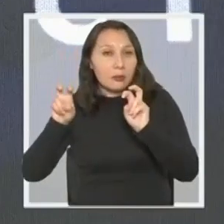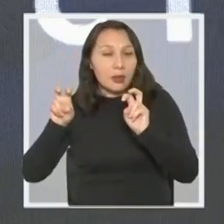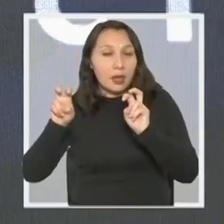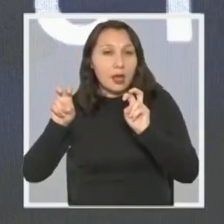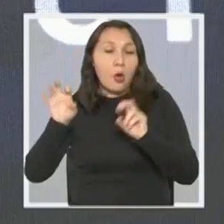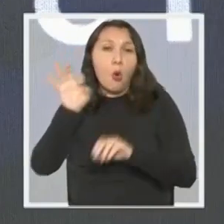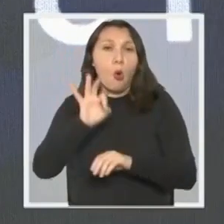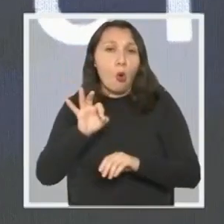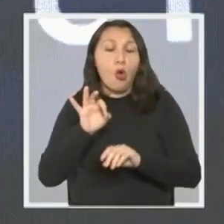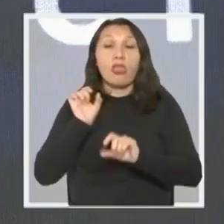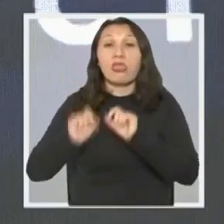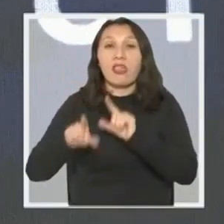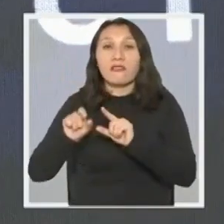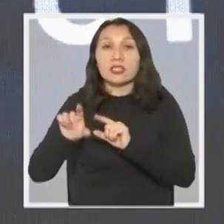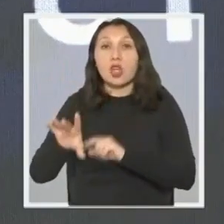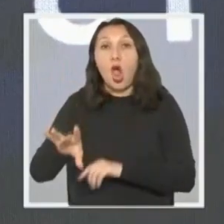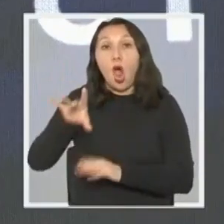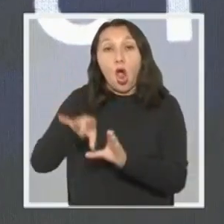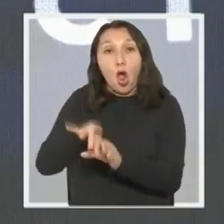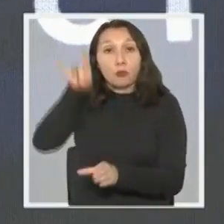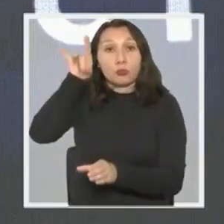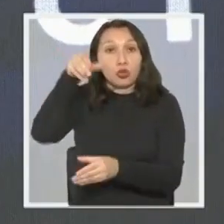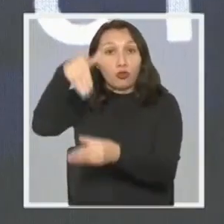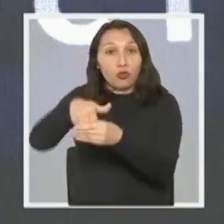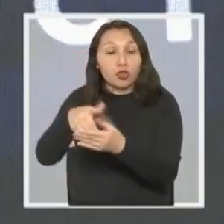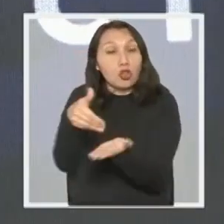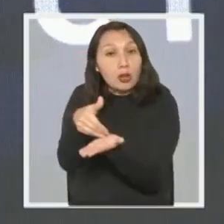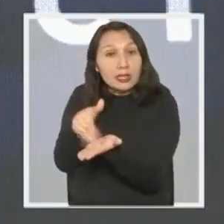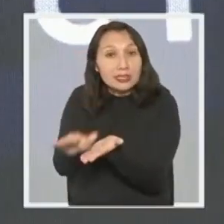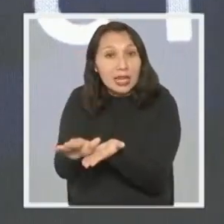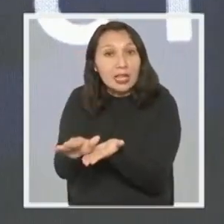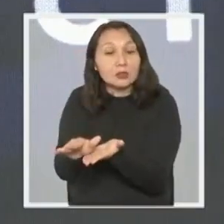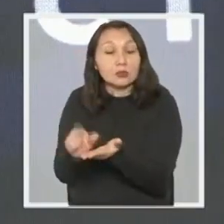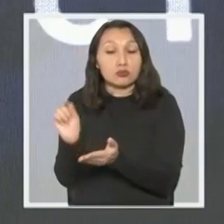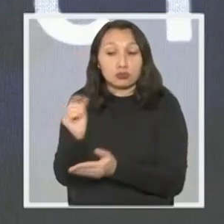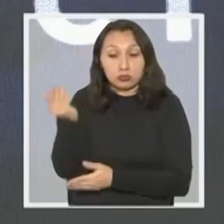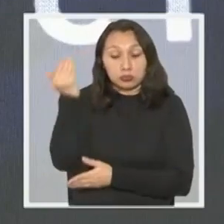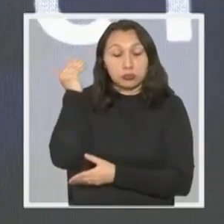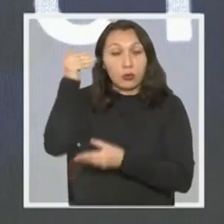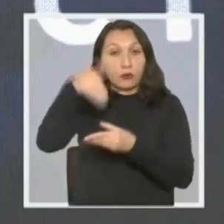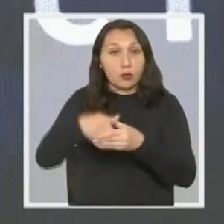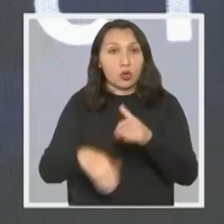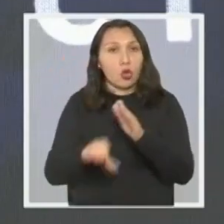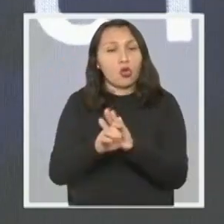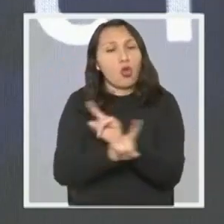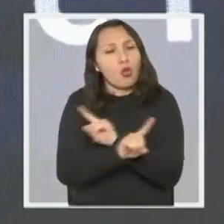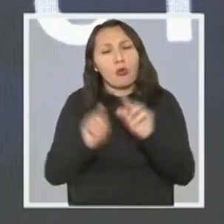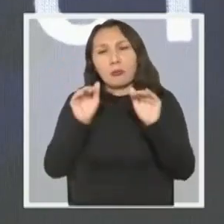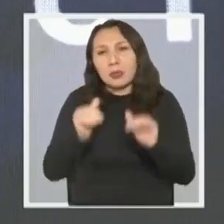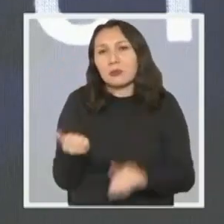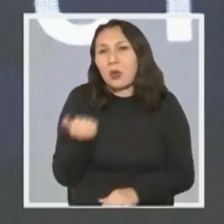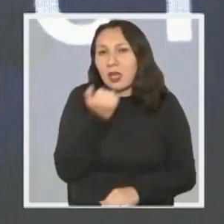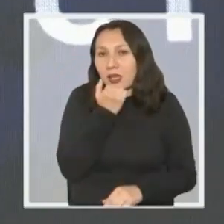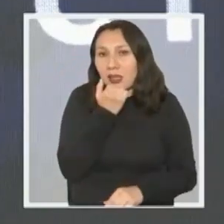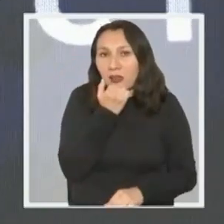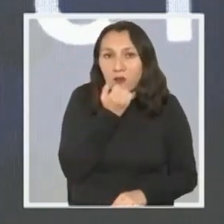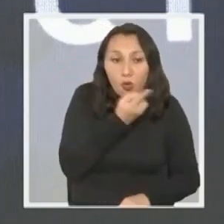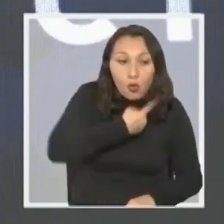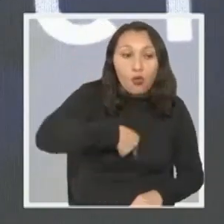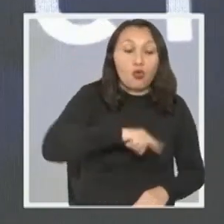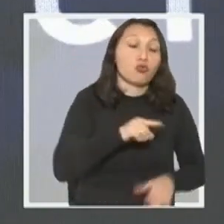o quienes defendieron la opción rechazo en el reciente plebiscito constitucional no cometan el mismo error que cometimos desde nuestro